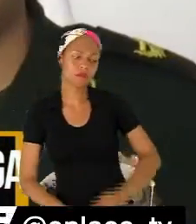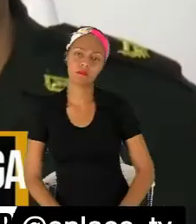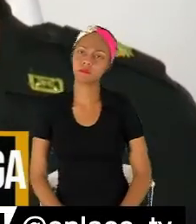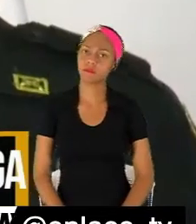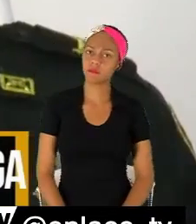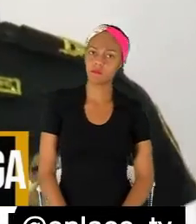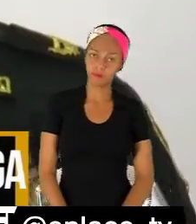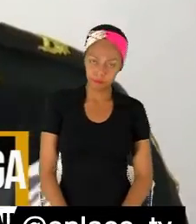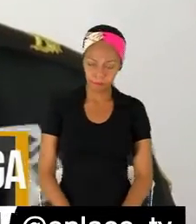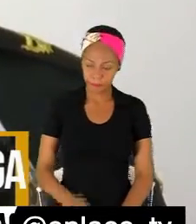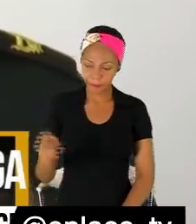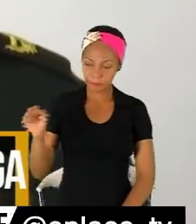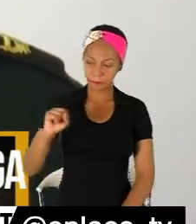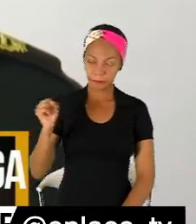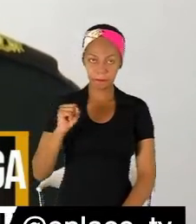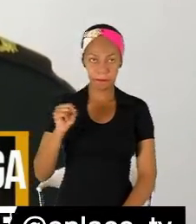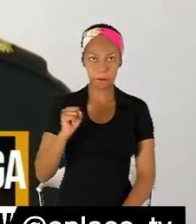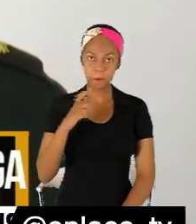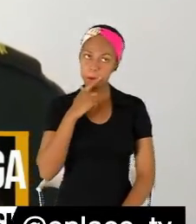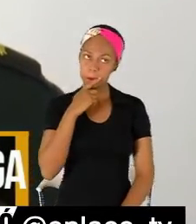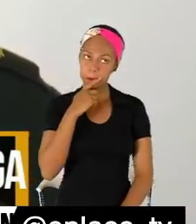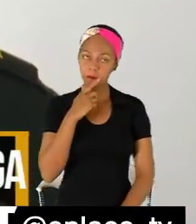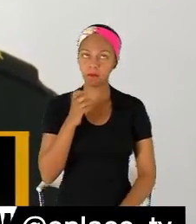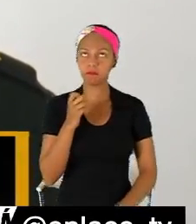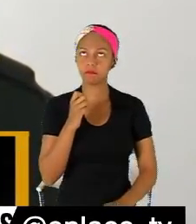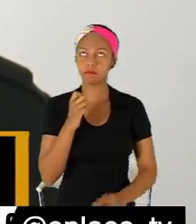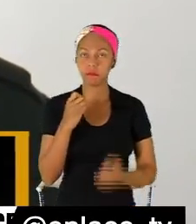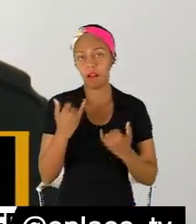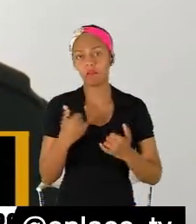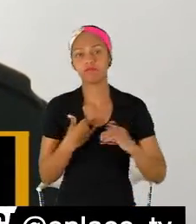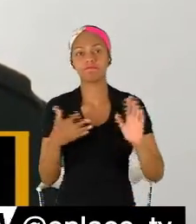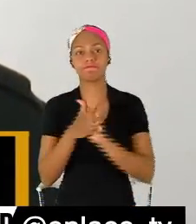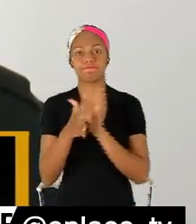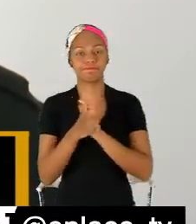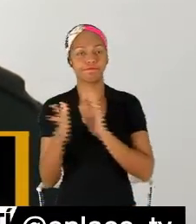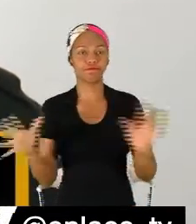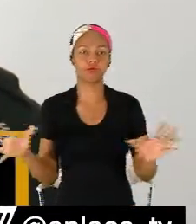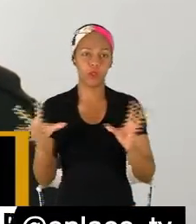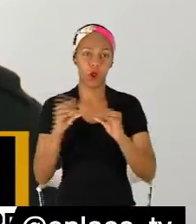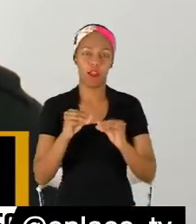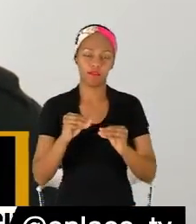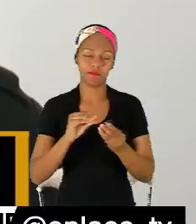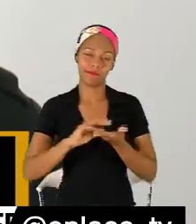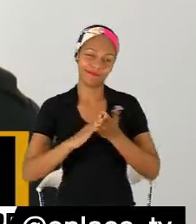Bueno, precisamente tenemos ya para darle a